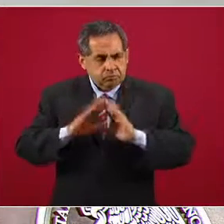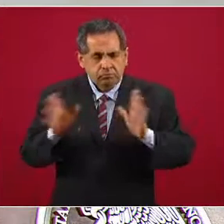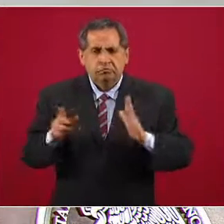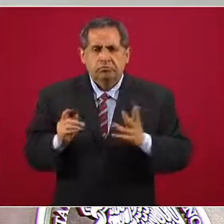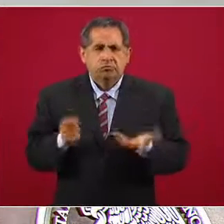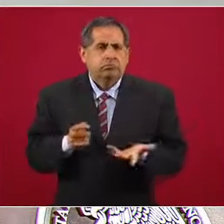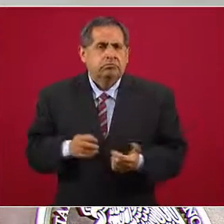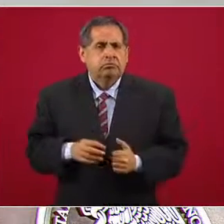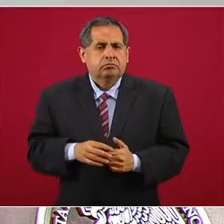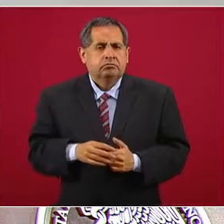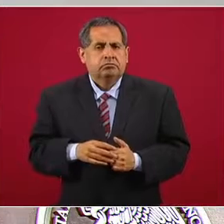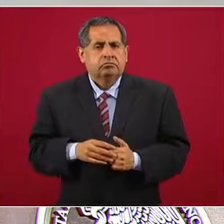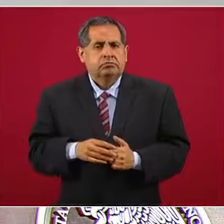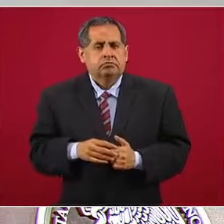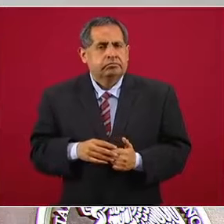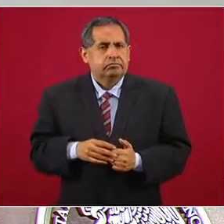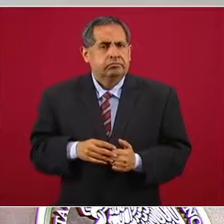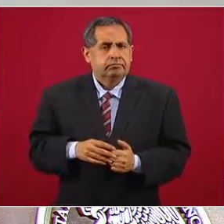establecerse